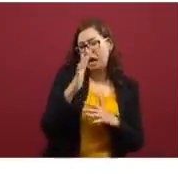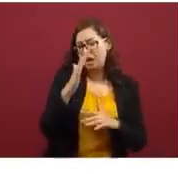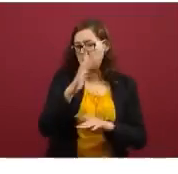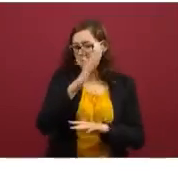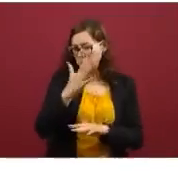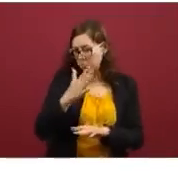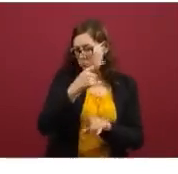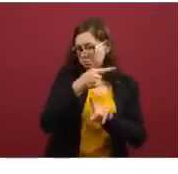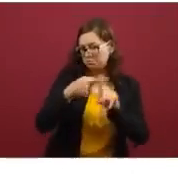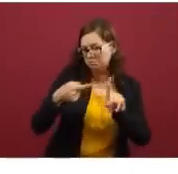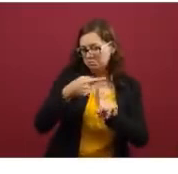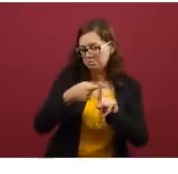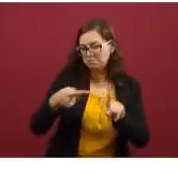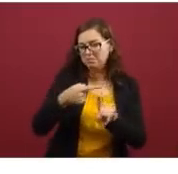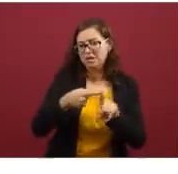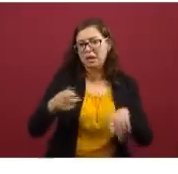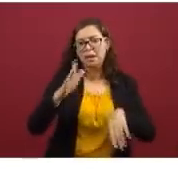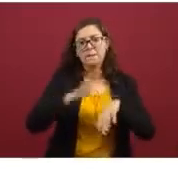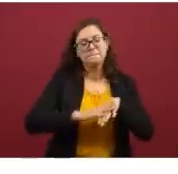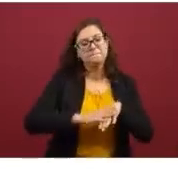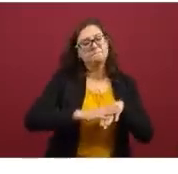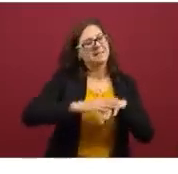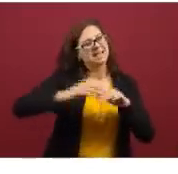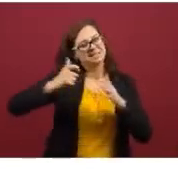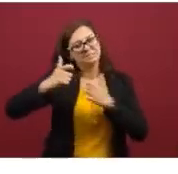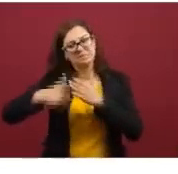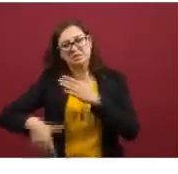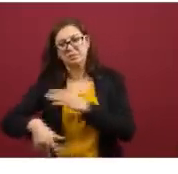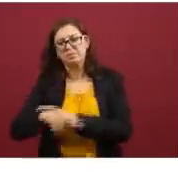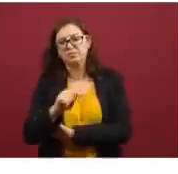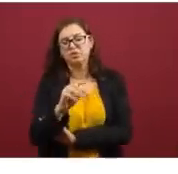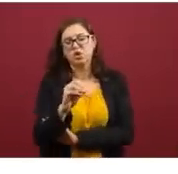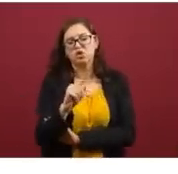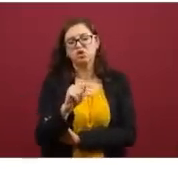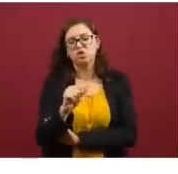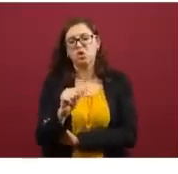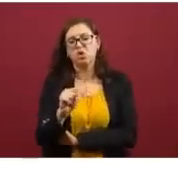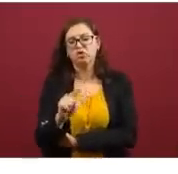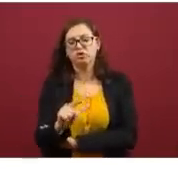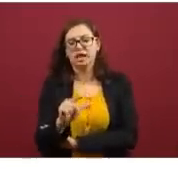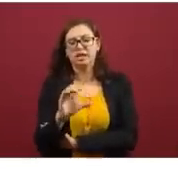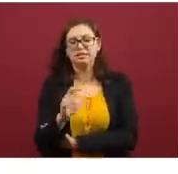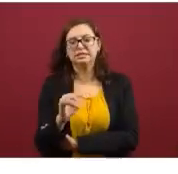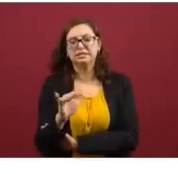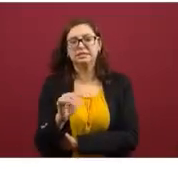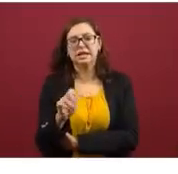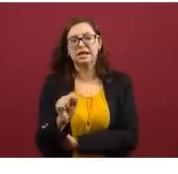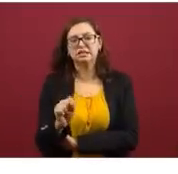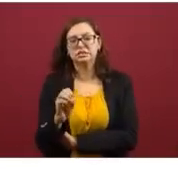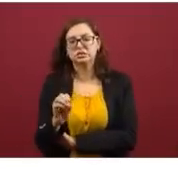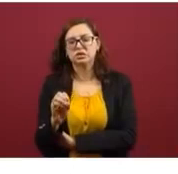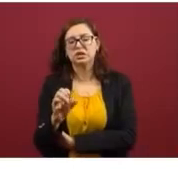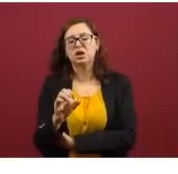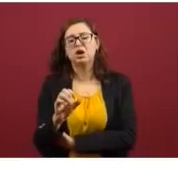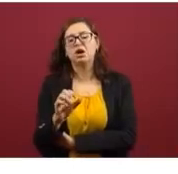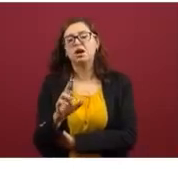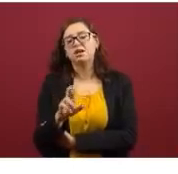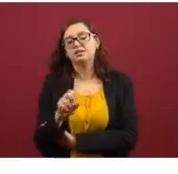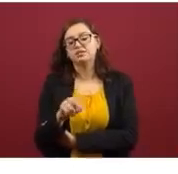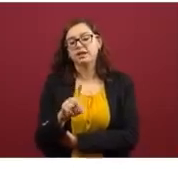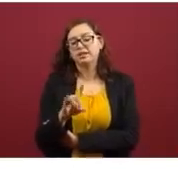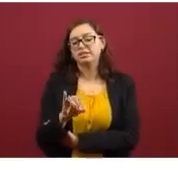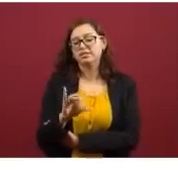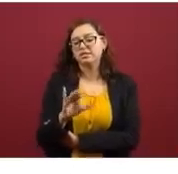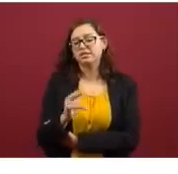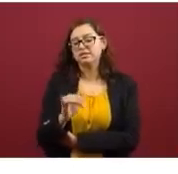más económicas, tenemos a Total, Rendichicas y Orsan. Subrayando en el caso de Rendichicas, que en las